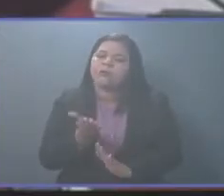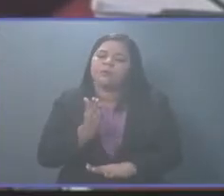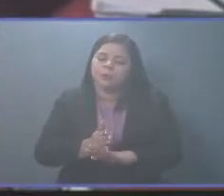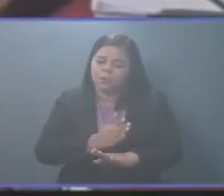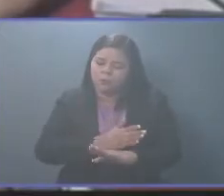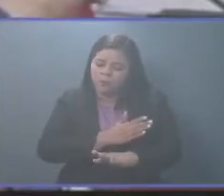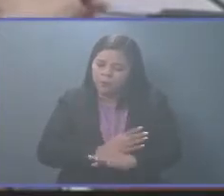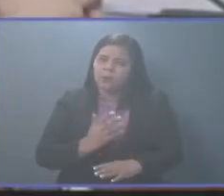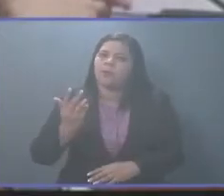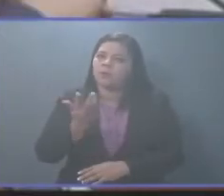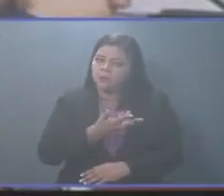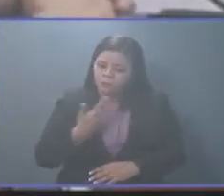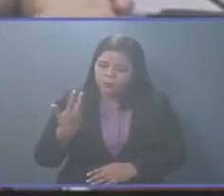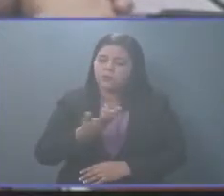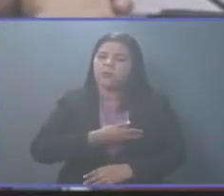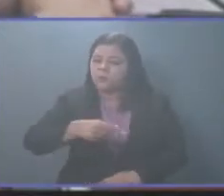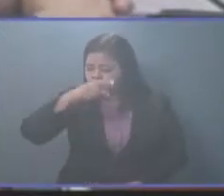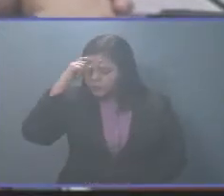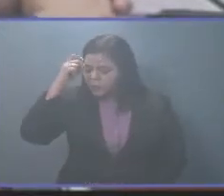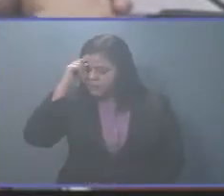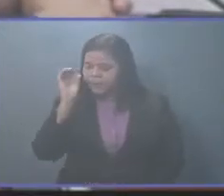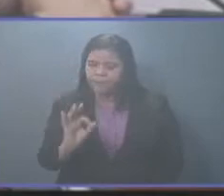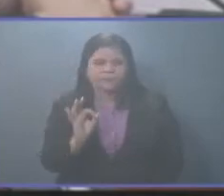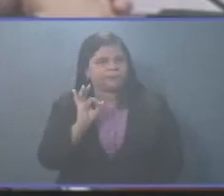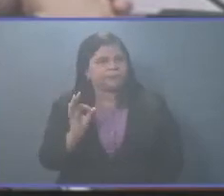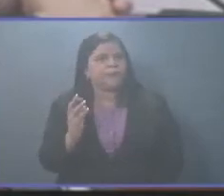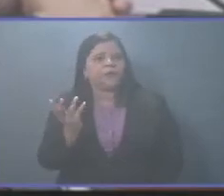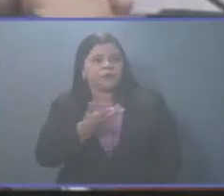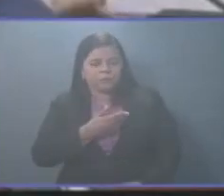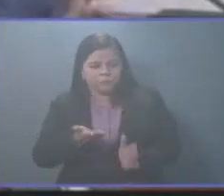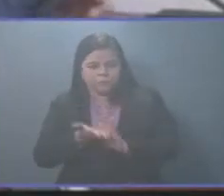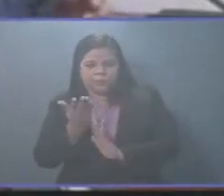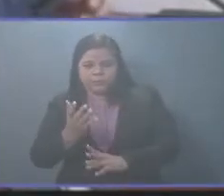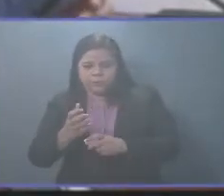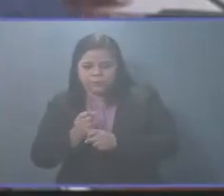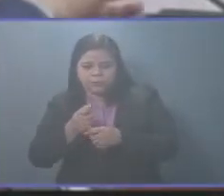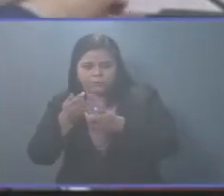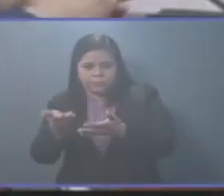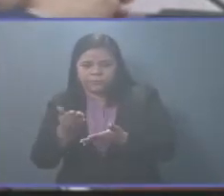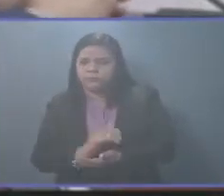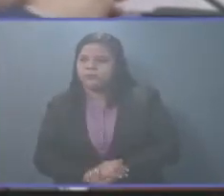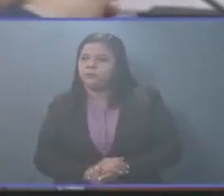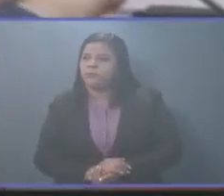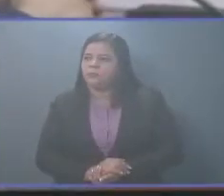medida podremos hacer nuestro trabajo y poderles traer más conclusiones.